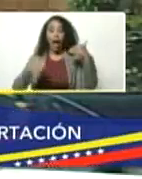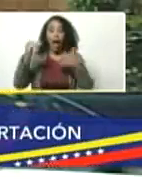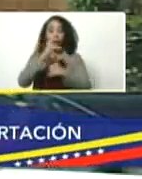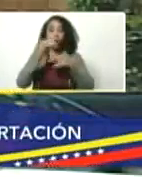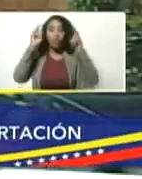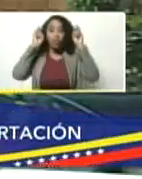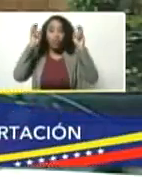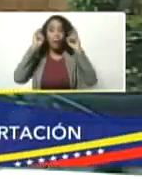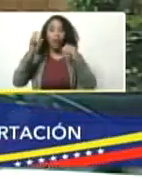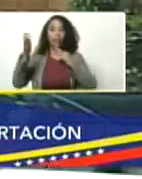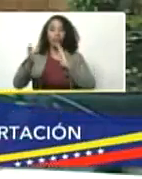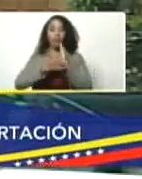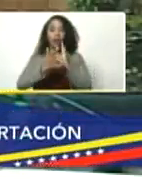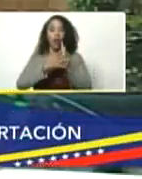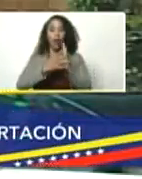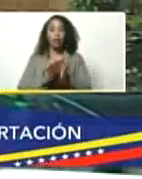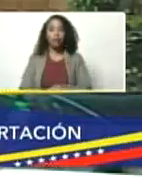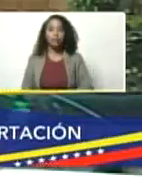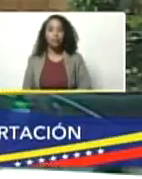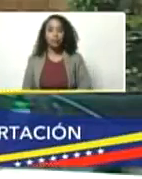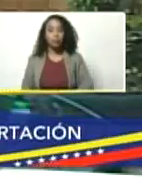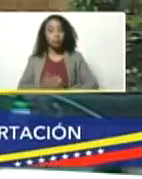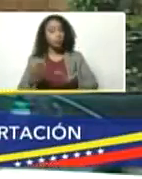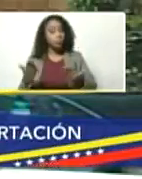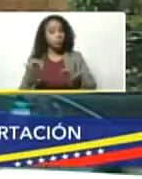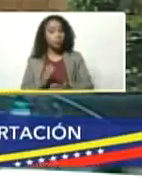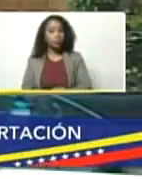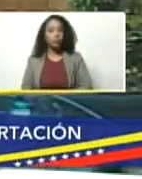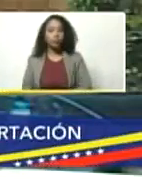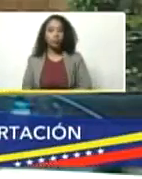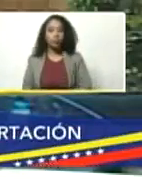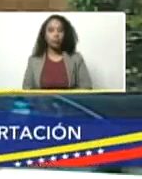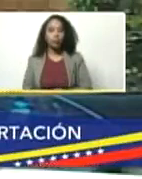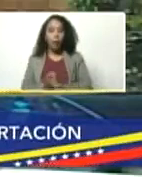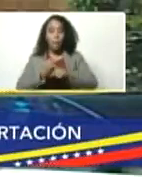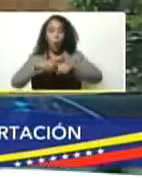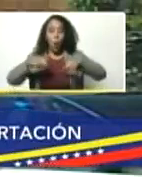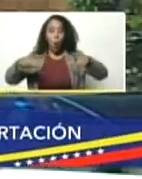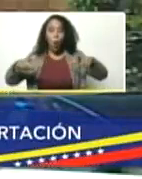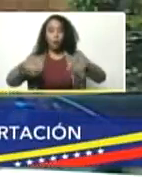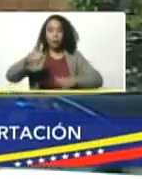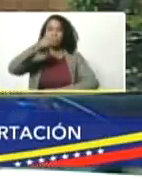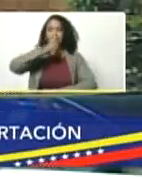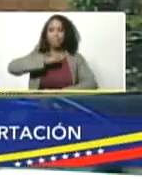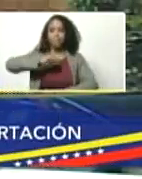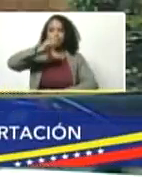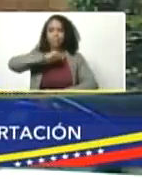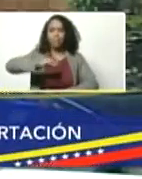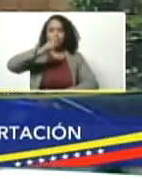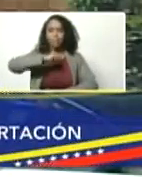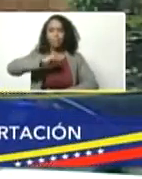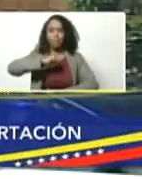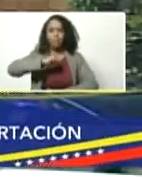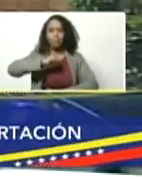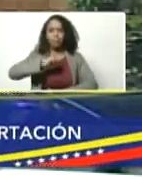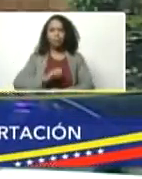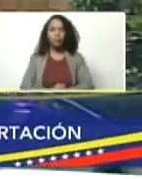componente tecnológico y de crecimiento sostenido,